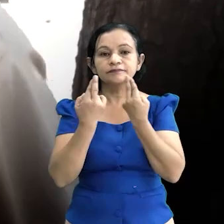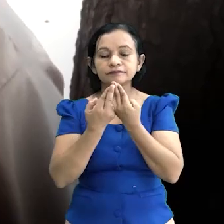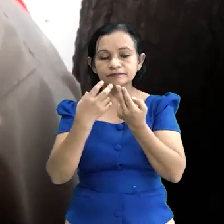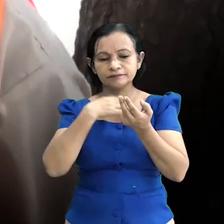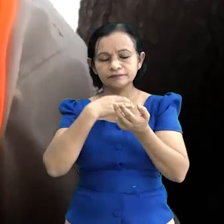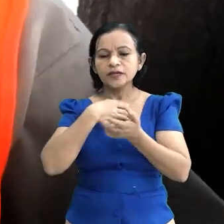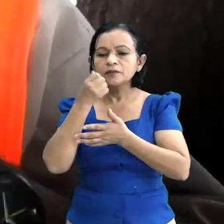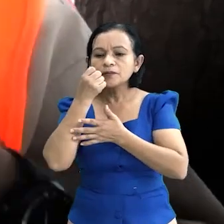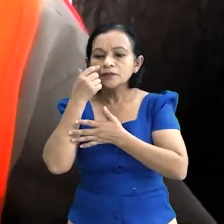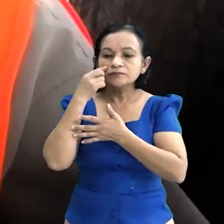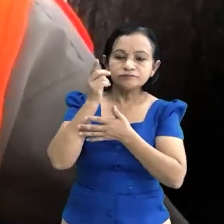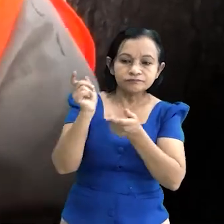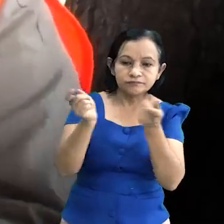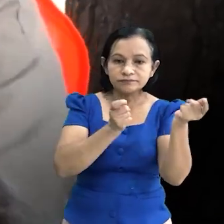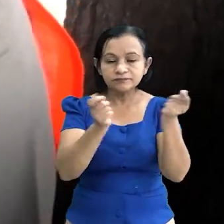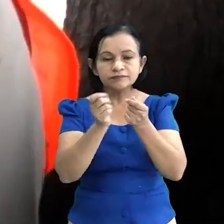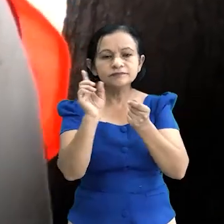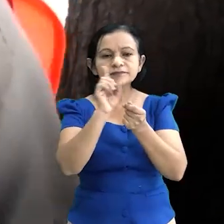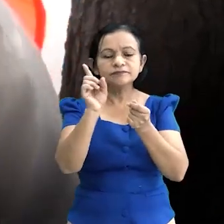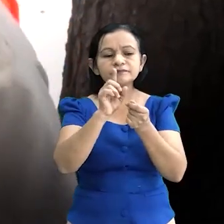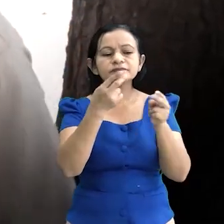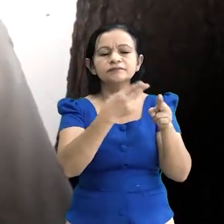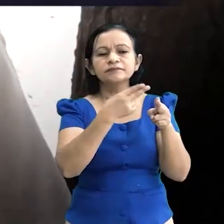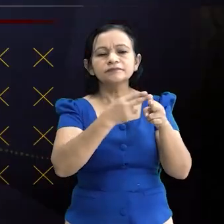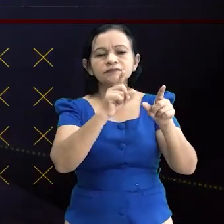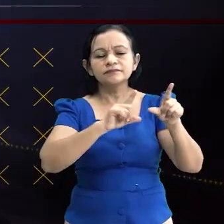nuestro puesto de mando. Lo tenemos en lo que es